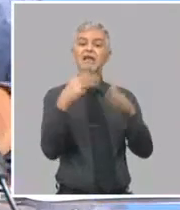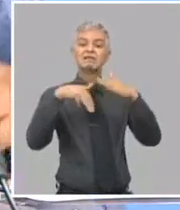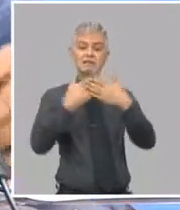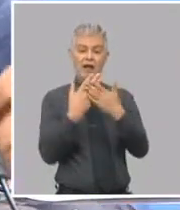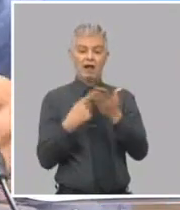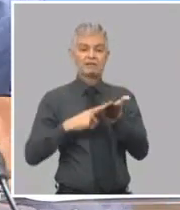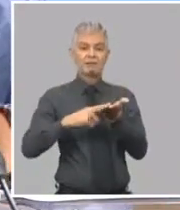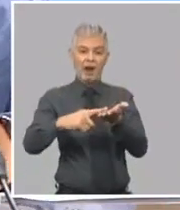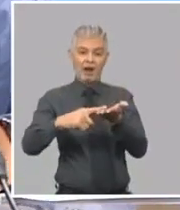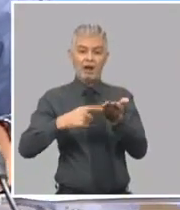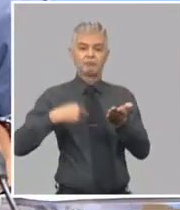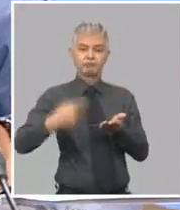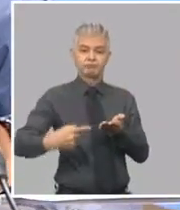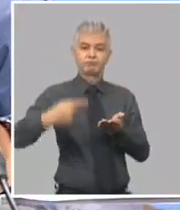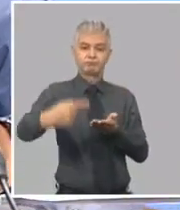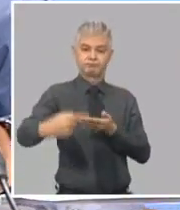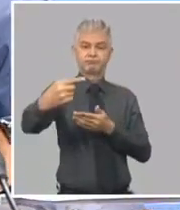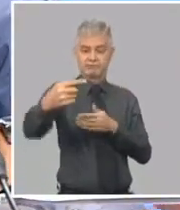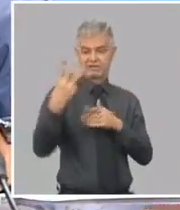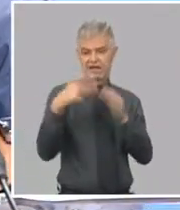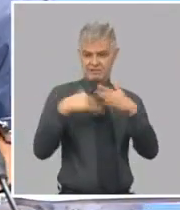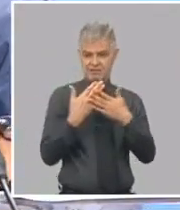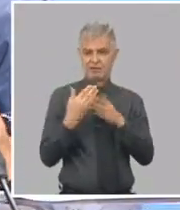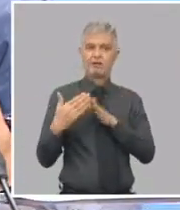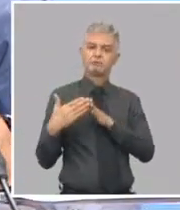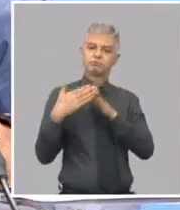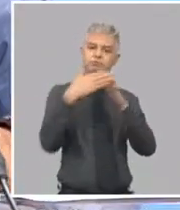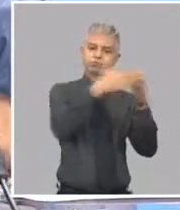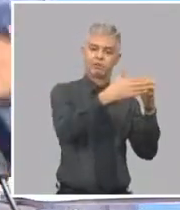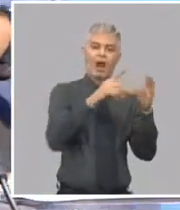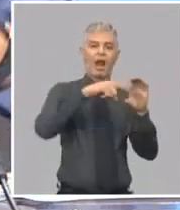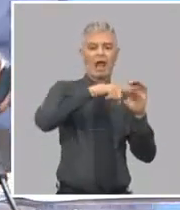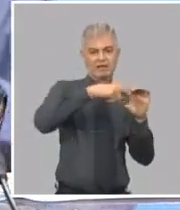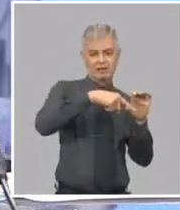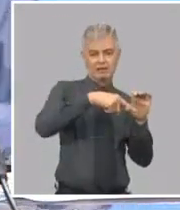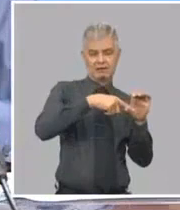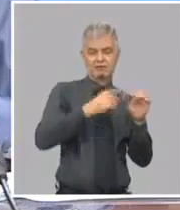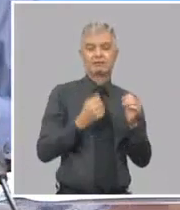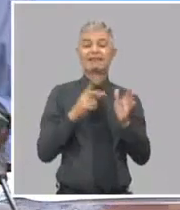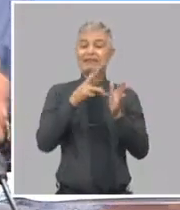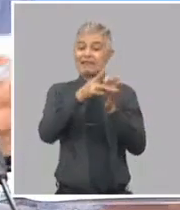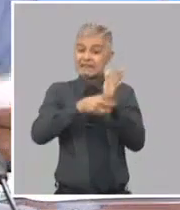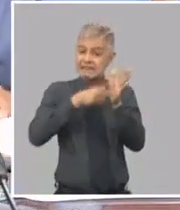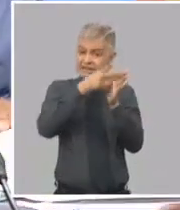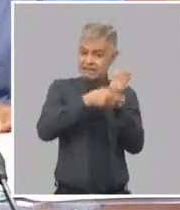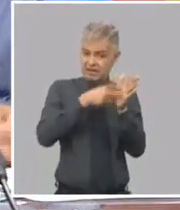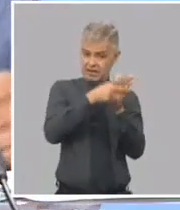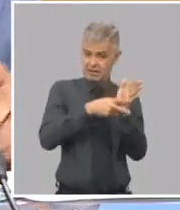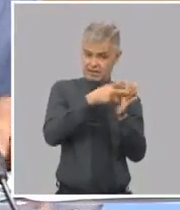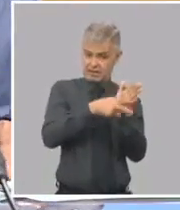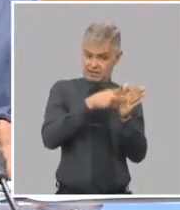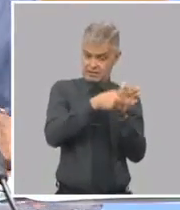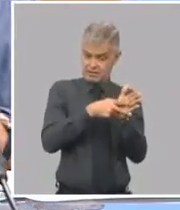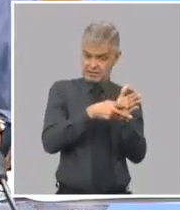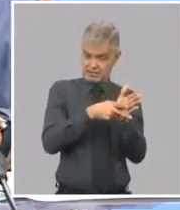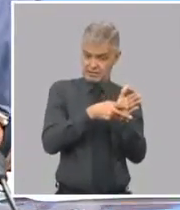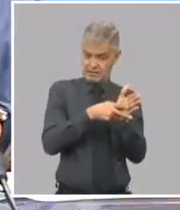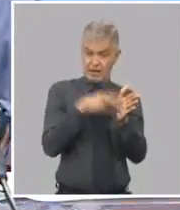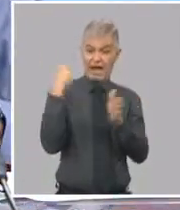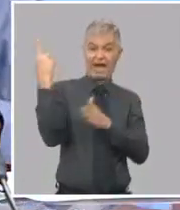también con protocolos de seguridad y los trenes los trenes